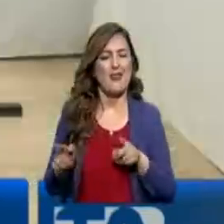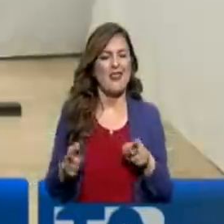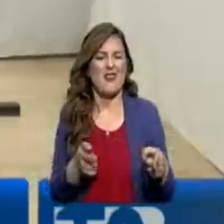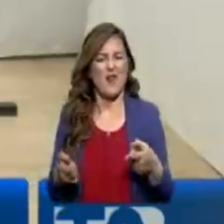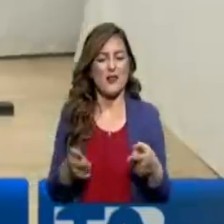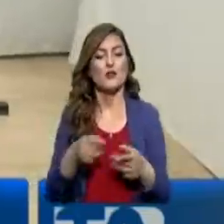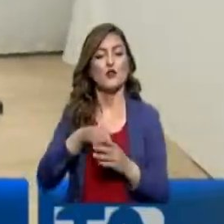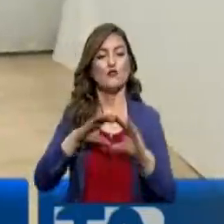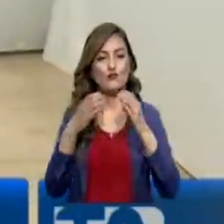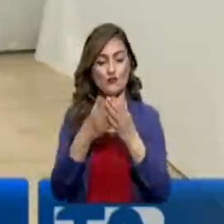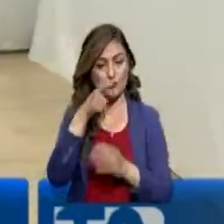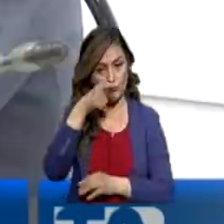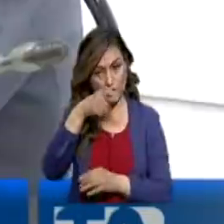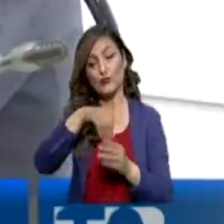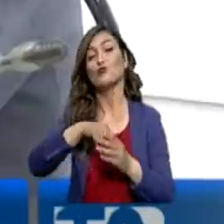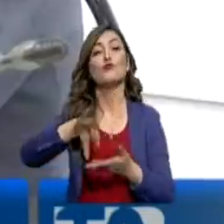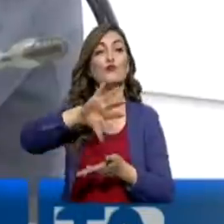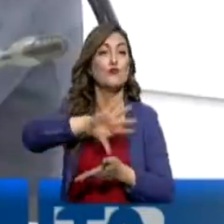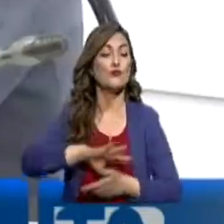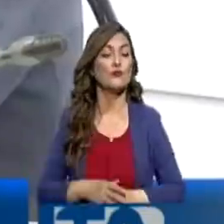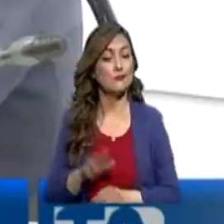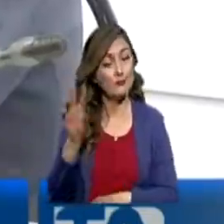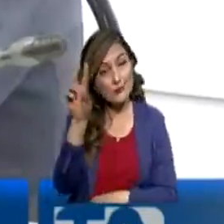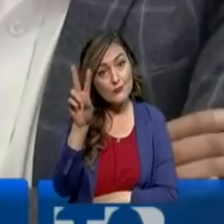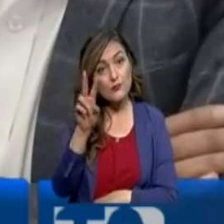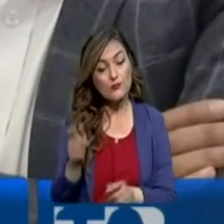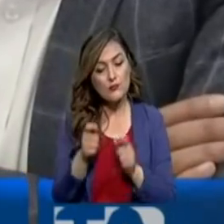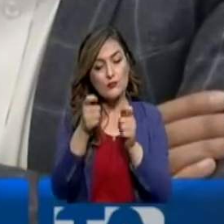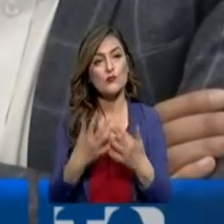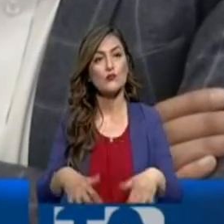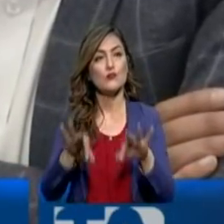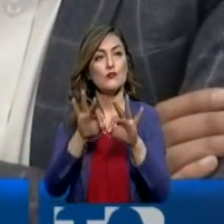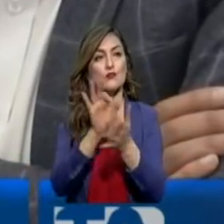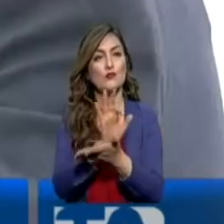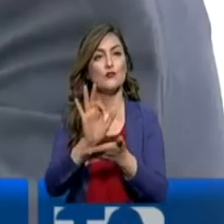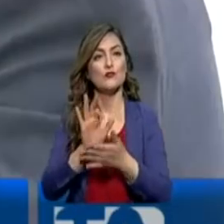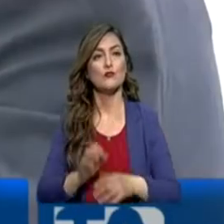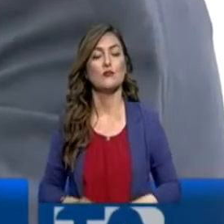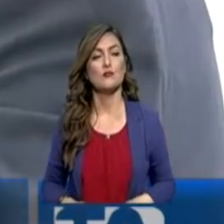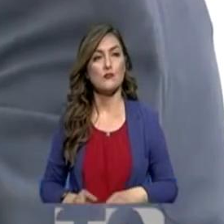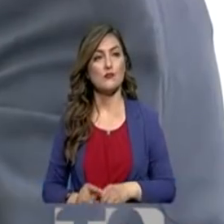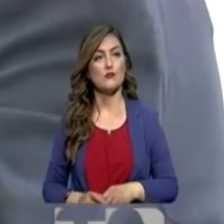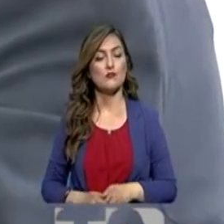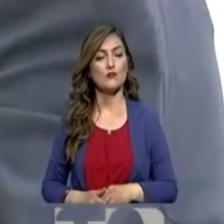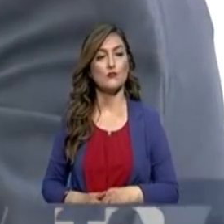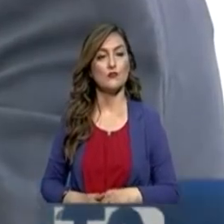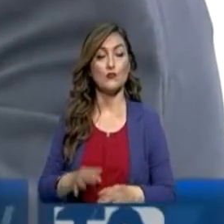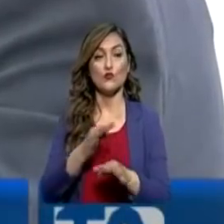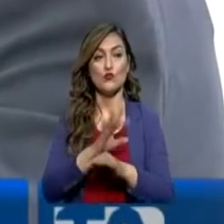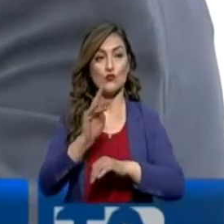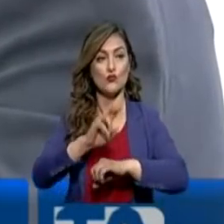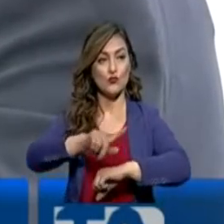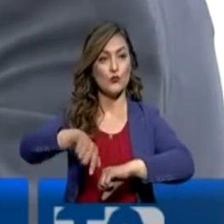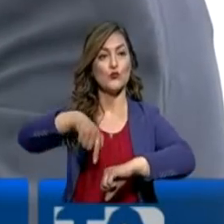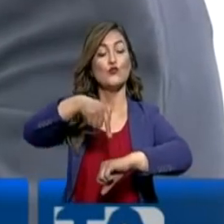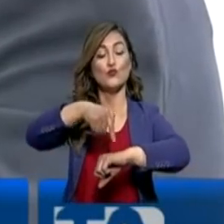Comisión de Fiscalización de la Asamblea Nacional, que este viernes recibió importantes comparecencias. A las 72 horas de funcionamiento, después de